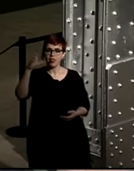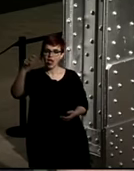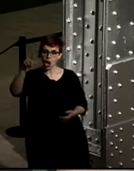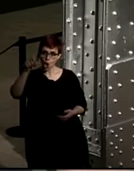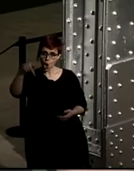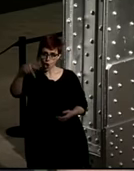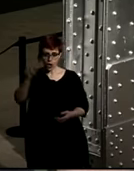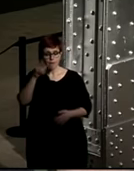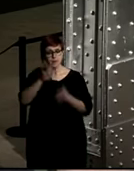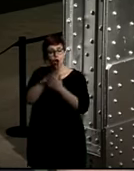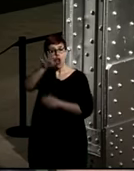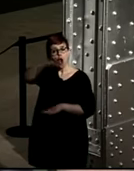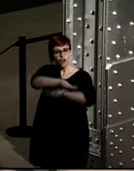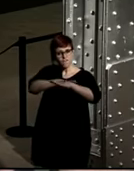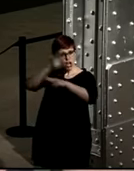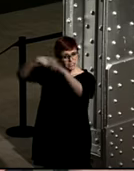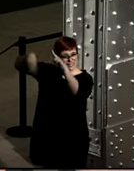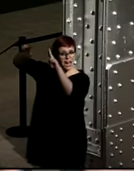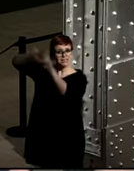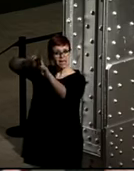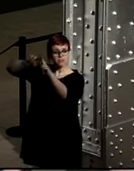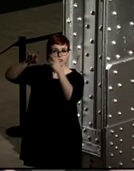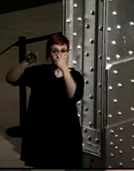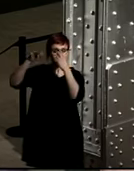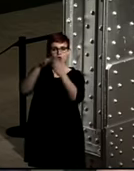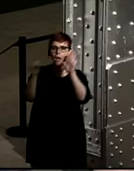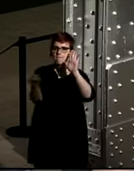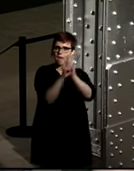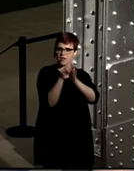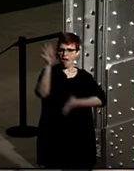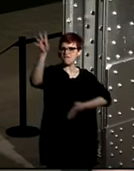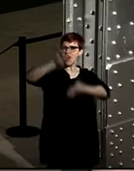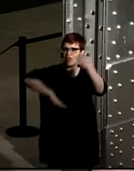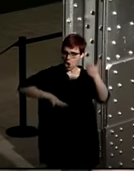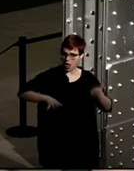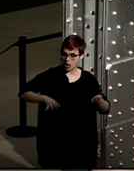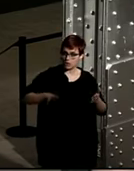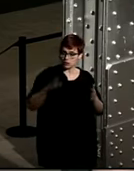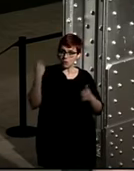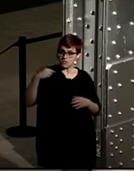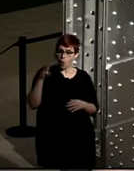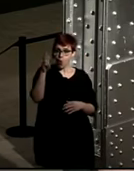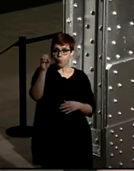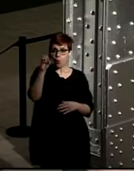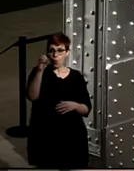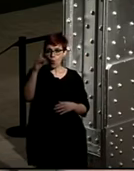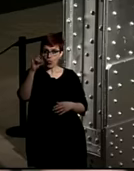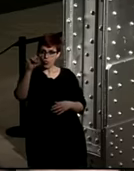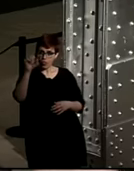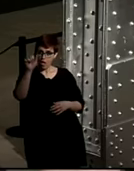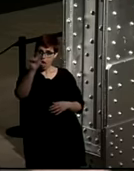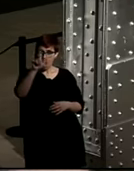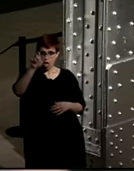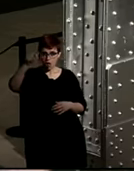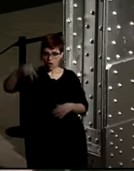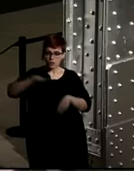muy listo. Dijo, ¿cómo llevamos la marca Barcelona por el mundo? Pues como ha hecho el imperio americano con su imperio por todos los